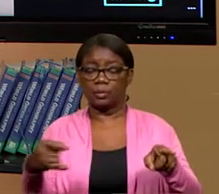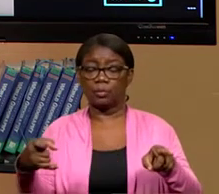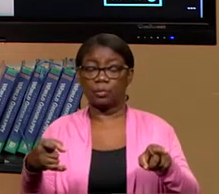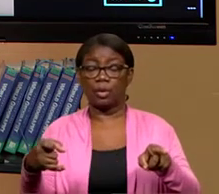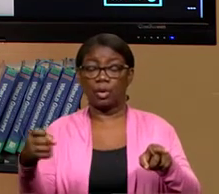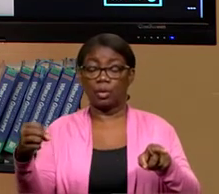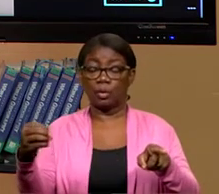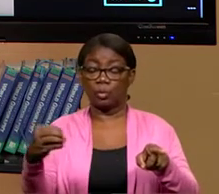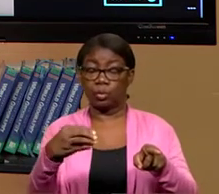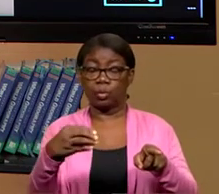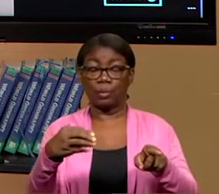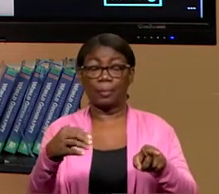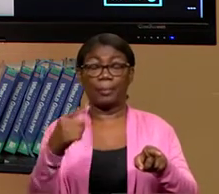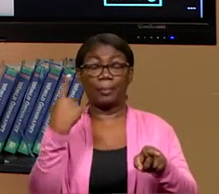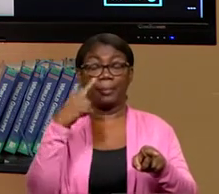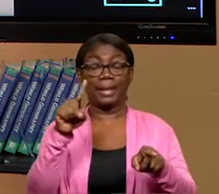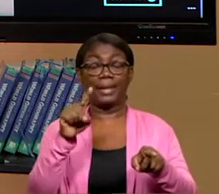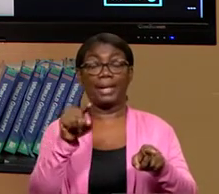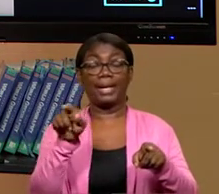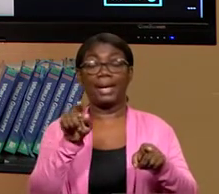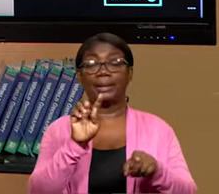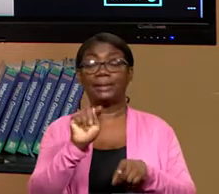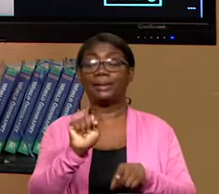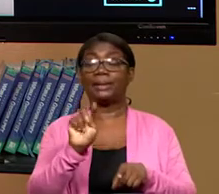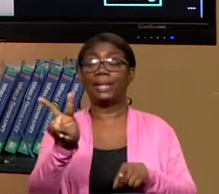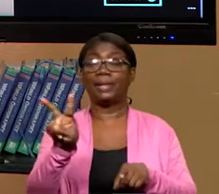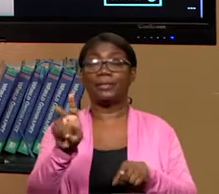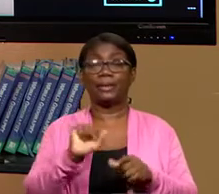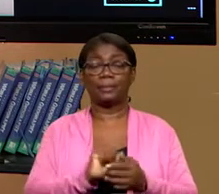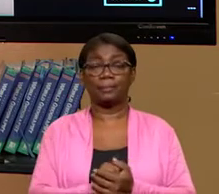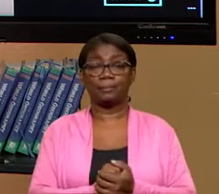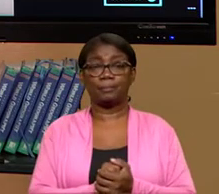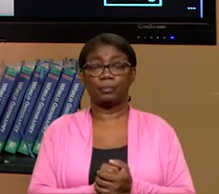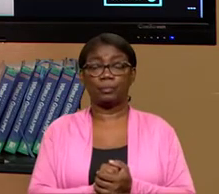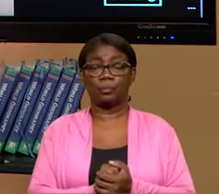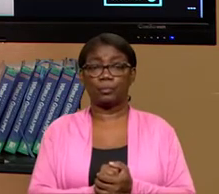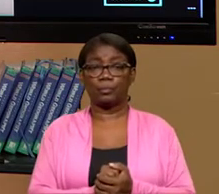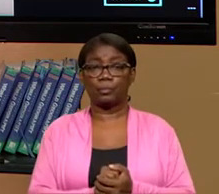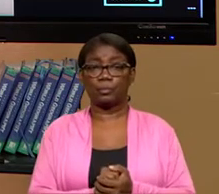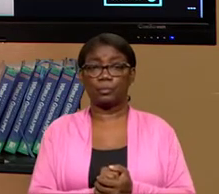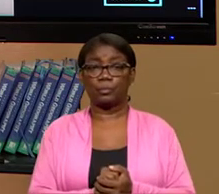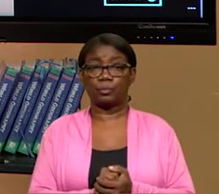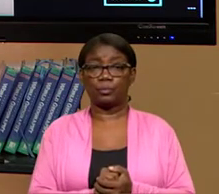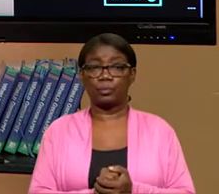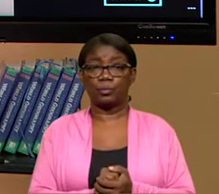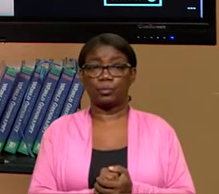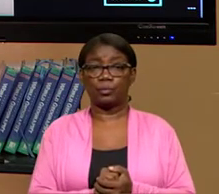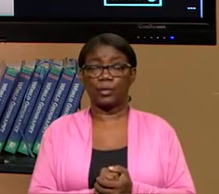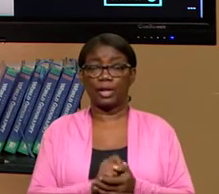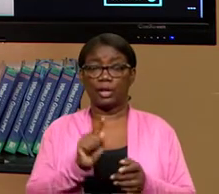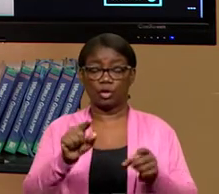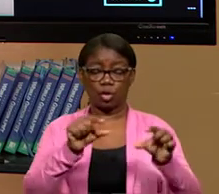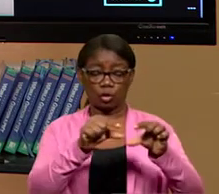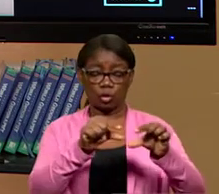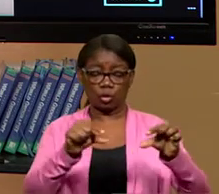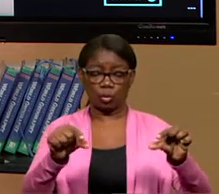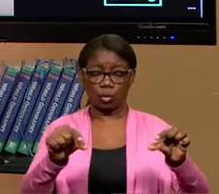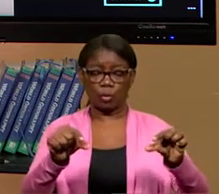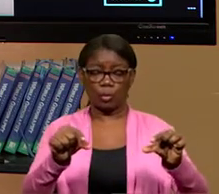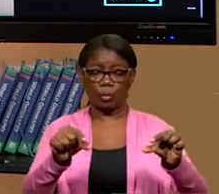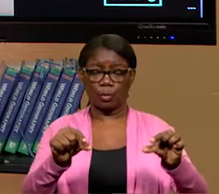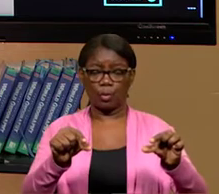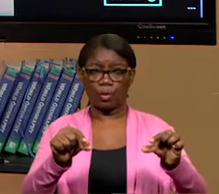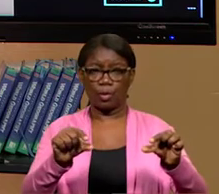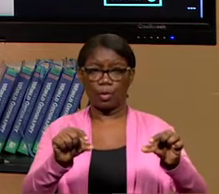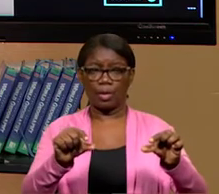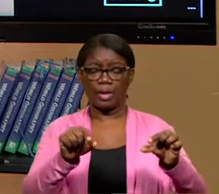está en el televisor. Podríamos decir que son esos tubos fluorescentes